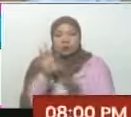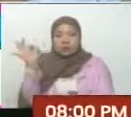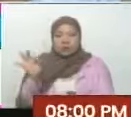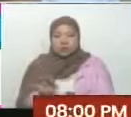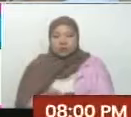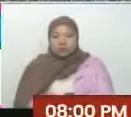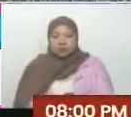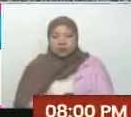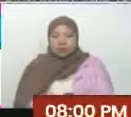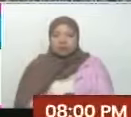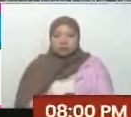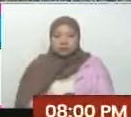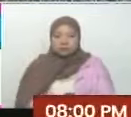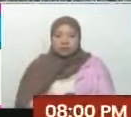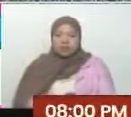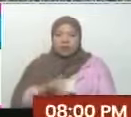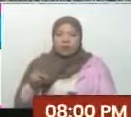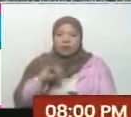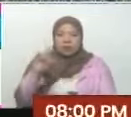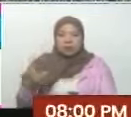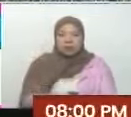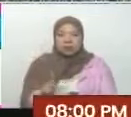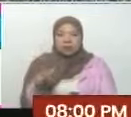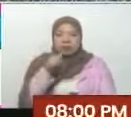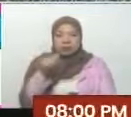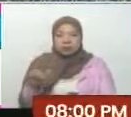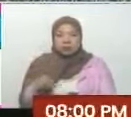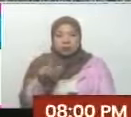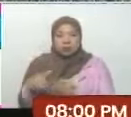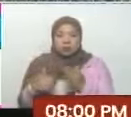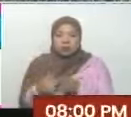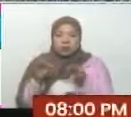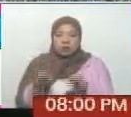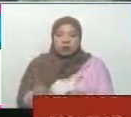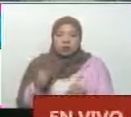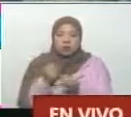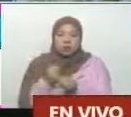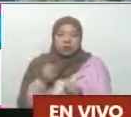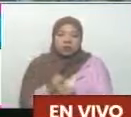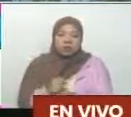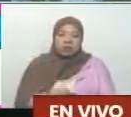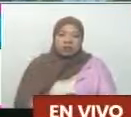95%. 1 de julio es la fecha. Y a mí me complace